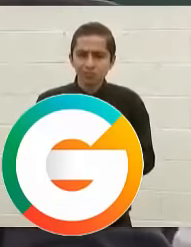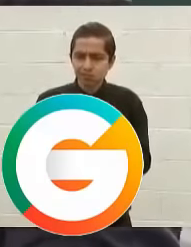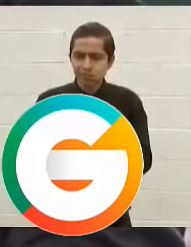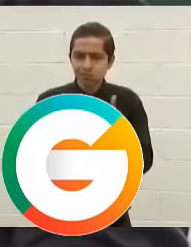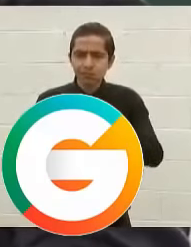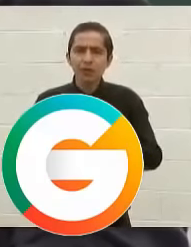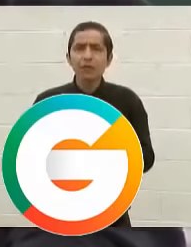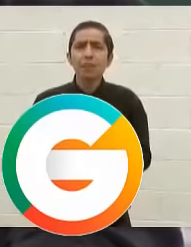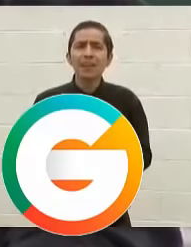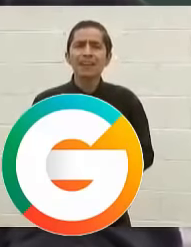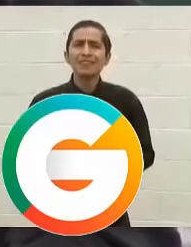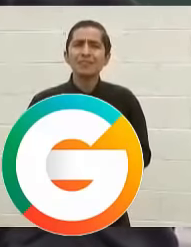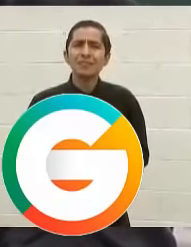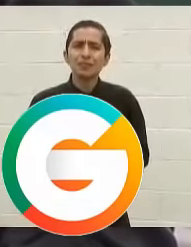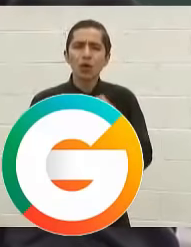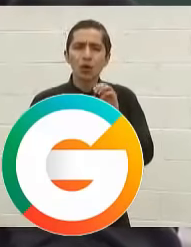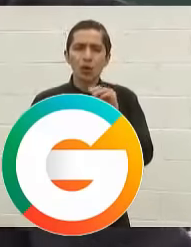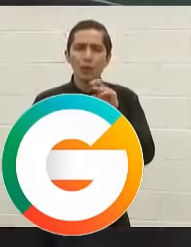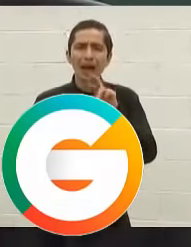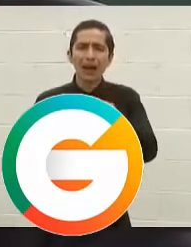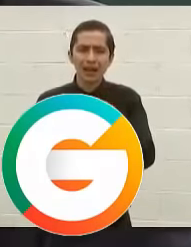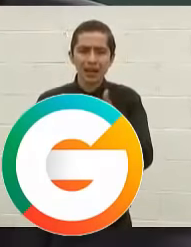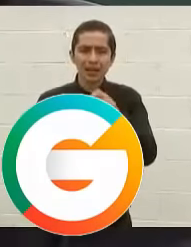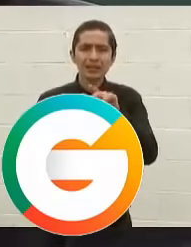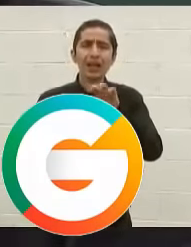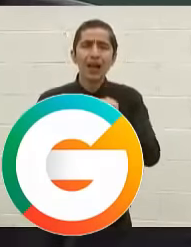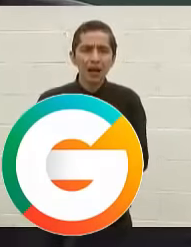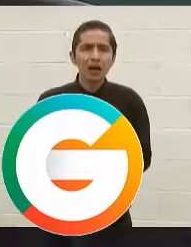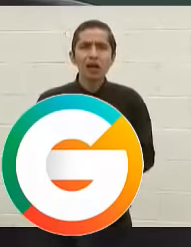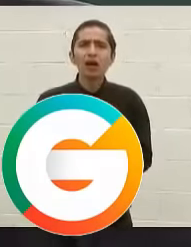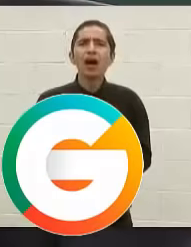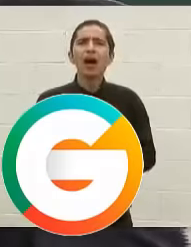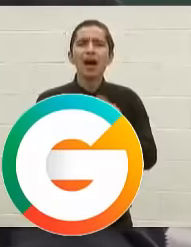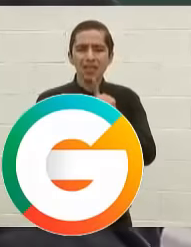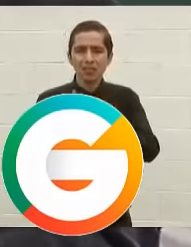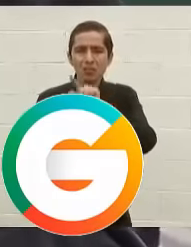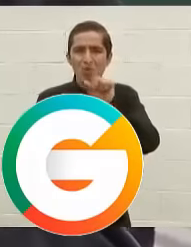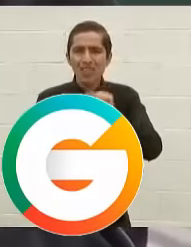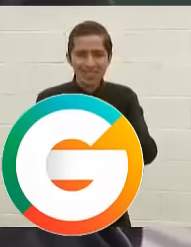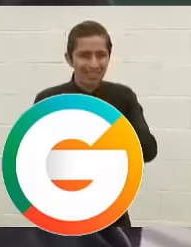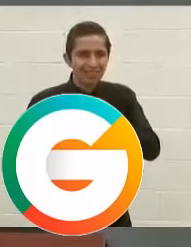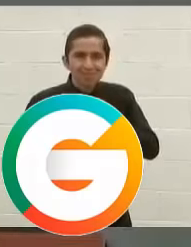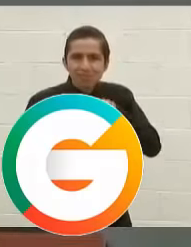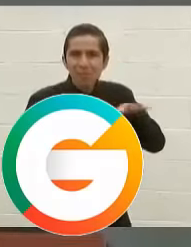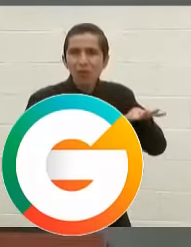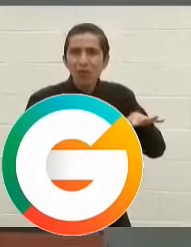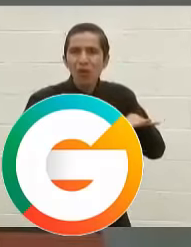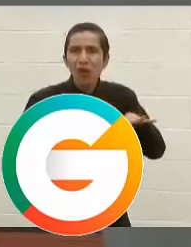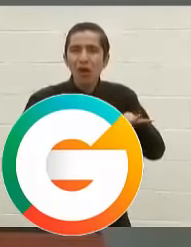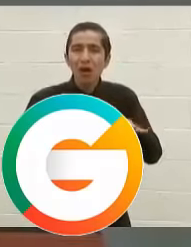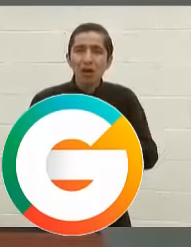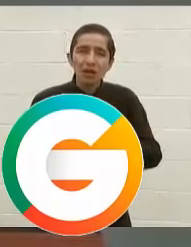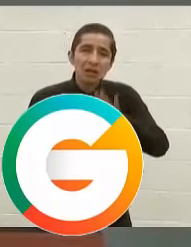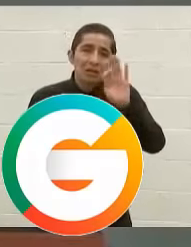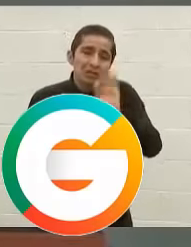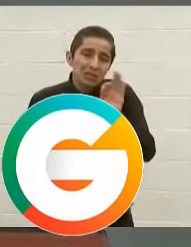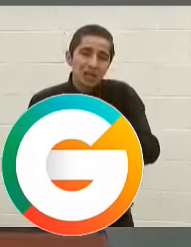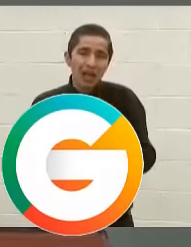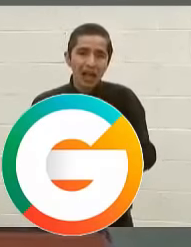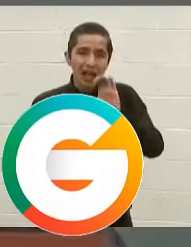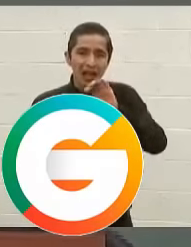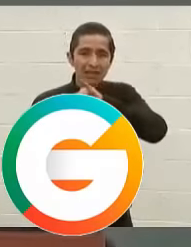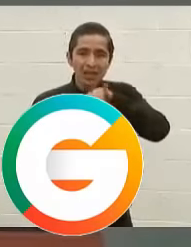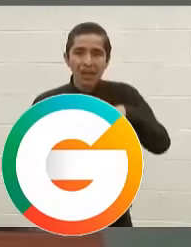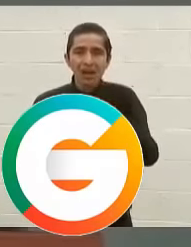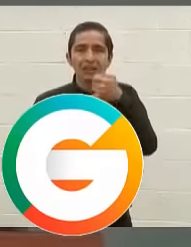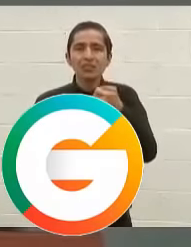García Harfuch publicó un tuit mencionando al Cártel Jalisco Nueva Generación